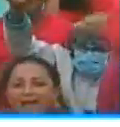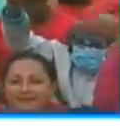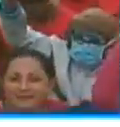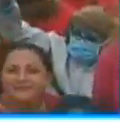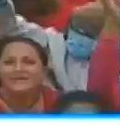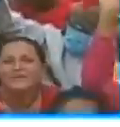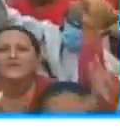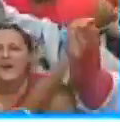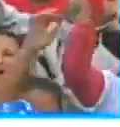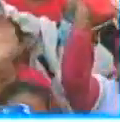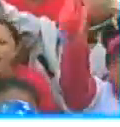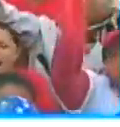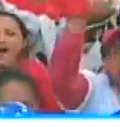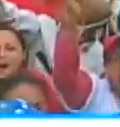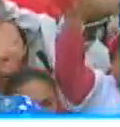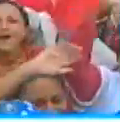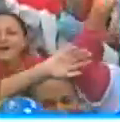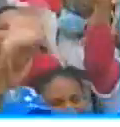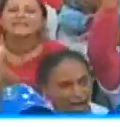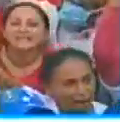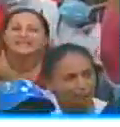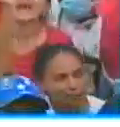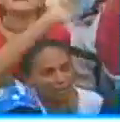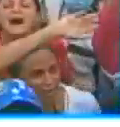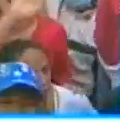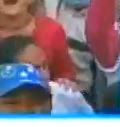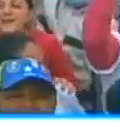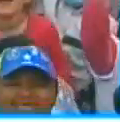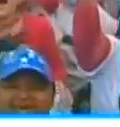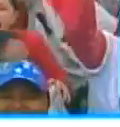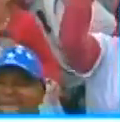candidato constituyente del Estado Apure. ¡Adelante!